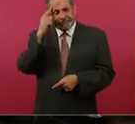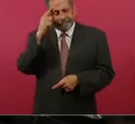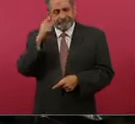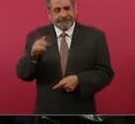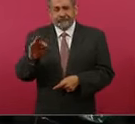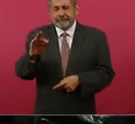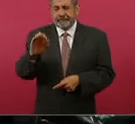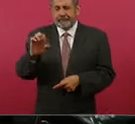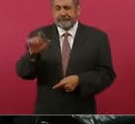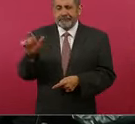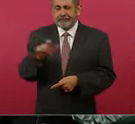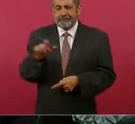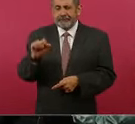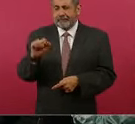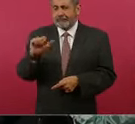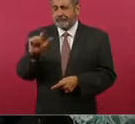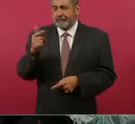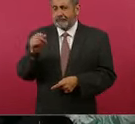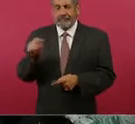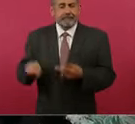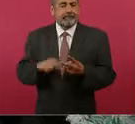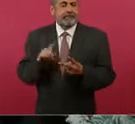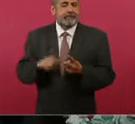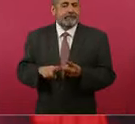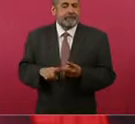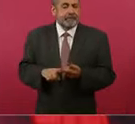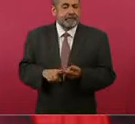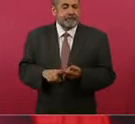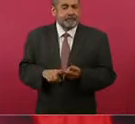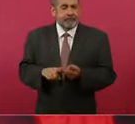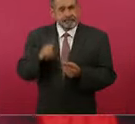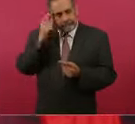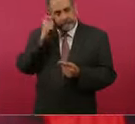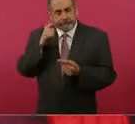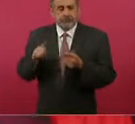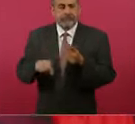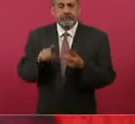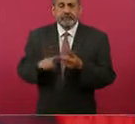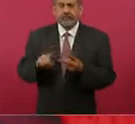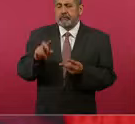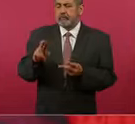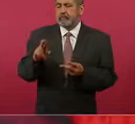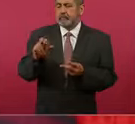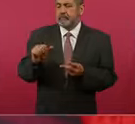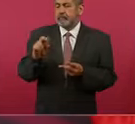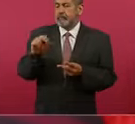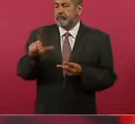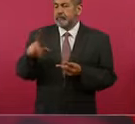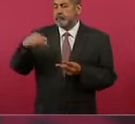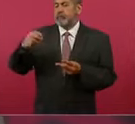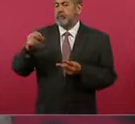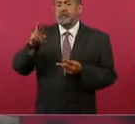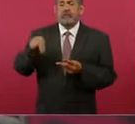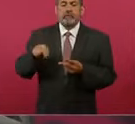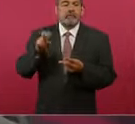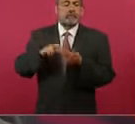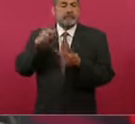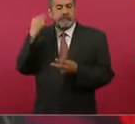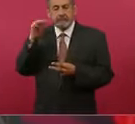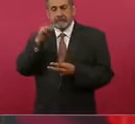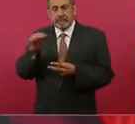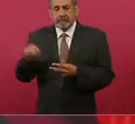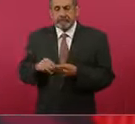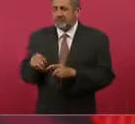Félix Salgado Macedonio en Guerrero y de el maestro Raúl Morón en Michoacán. Así